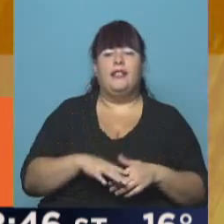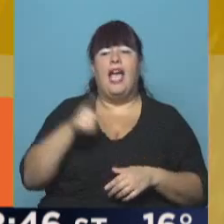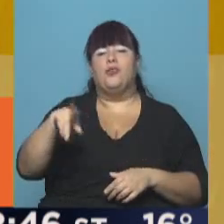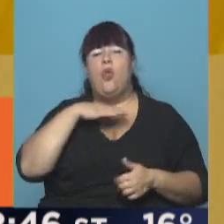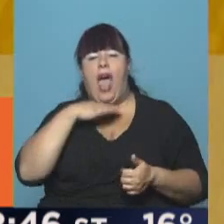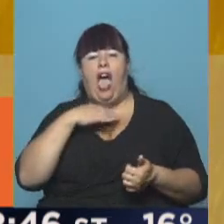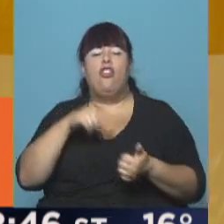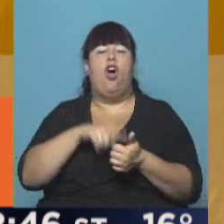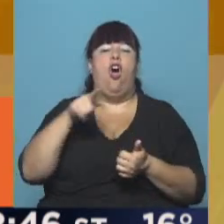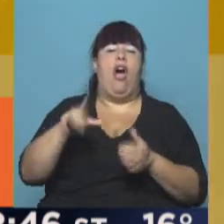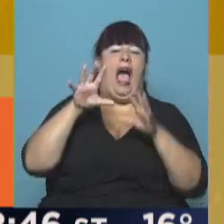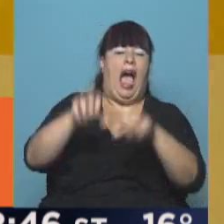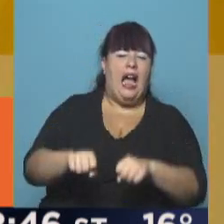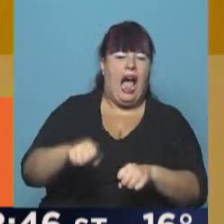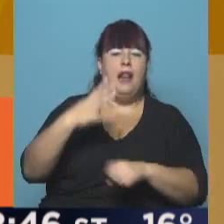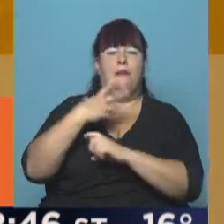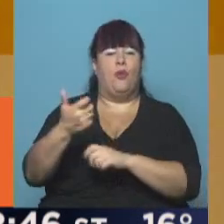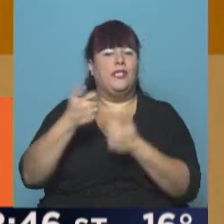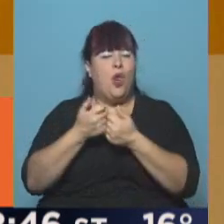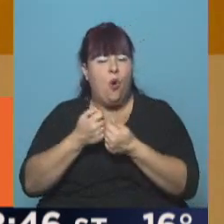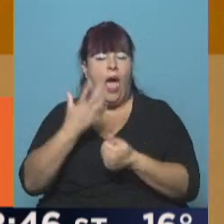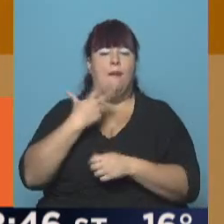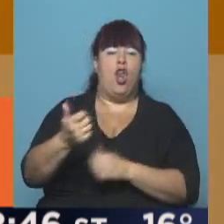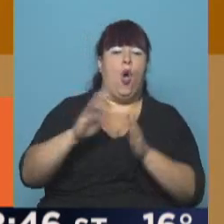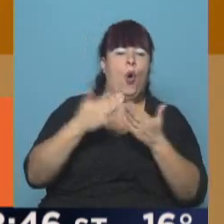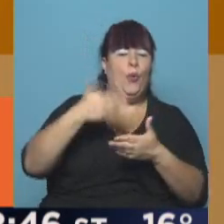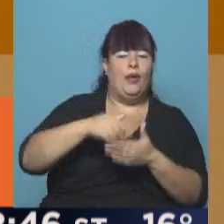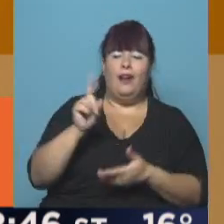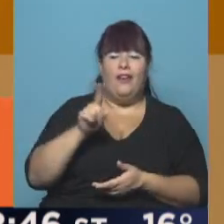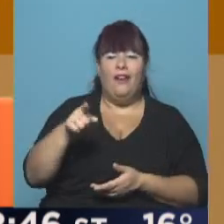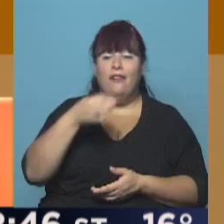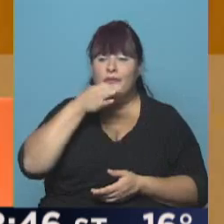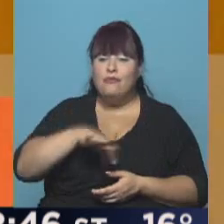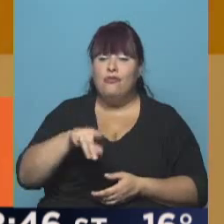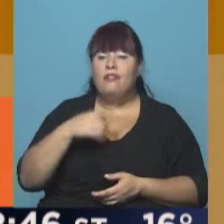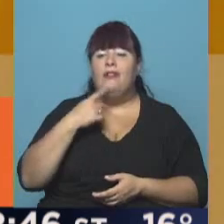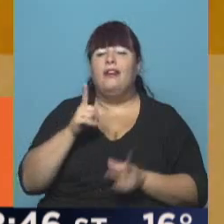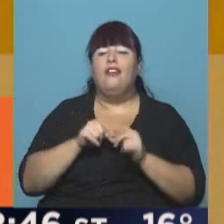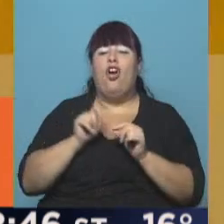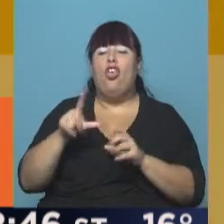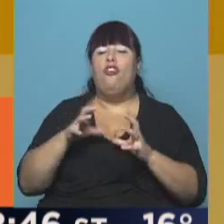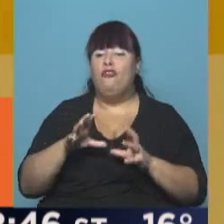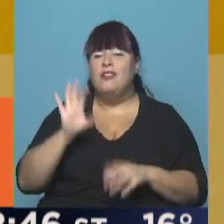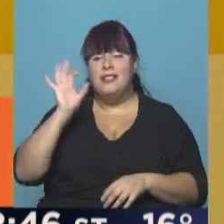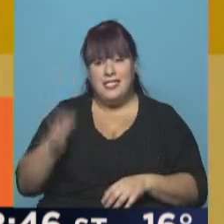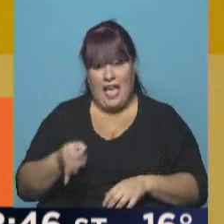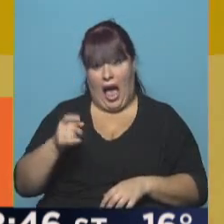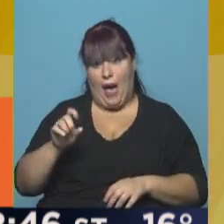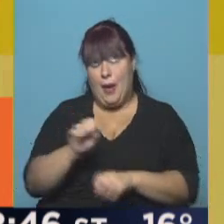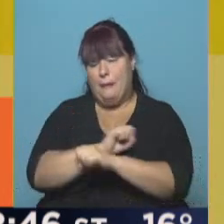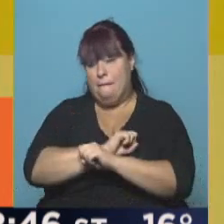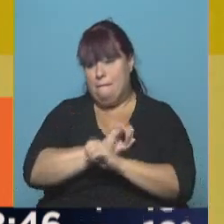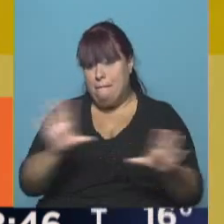un delincuente, atrápenlo, me robó el celular, me robó la billetera, no. Habla en código futbolero sabiendo que eso va a generar un